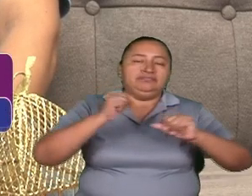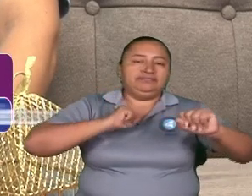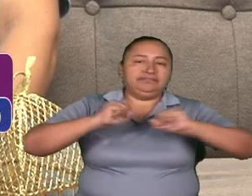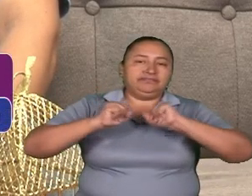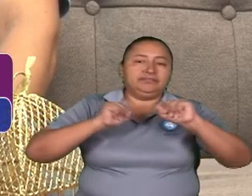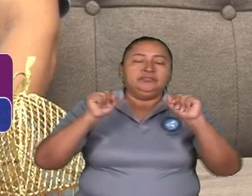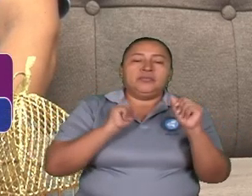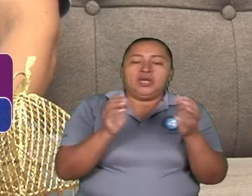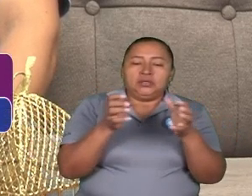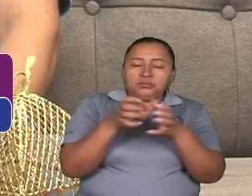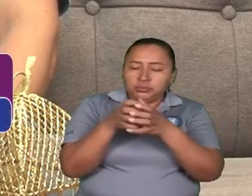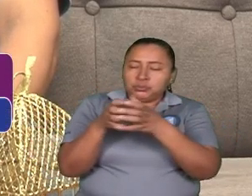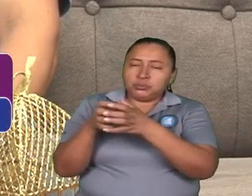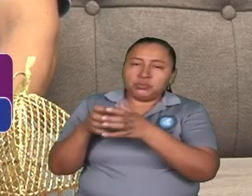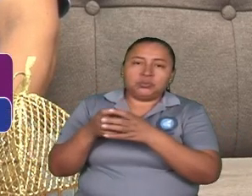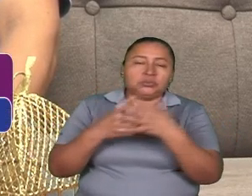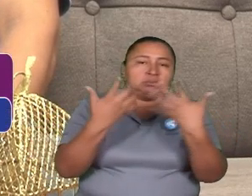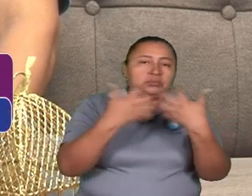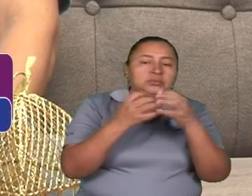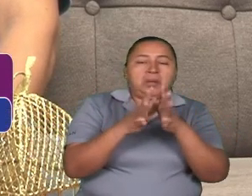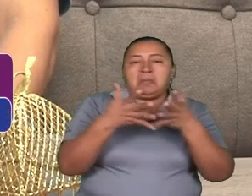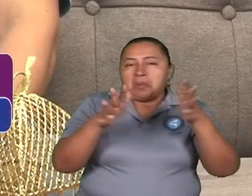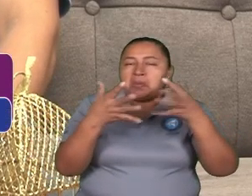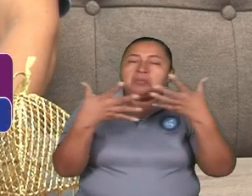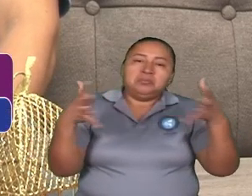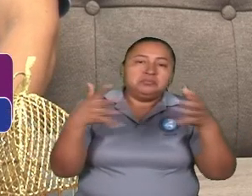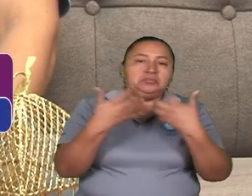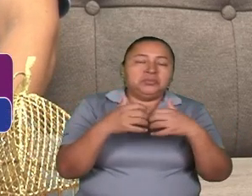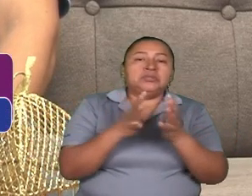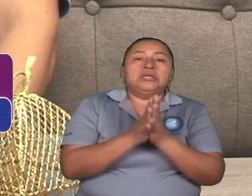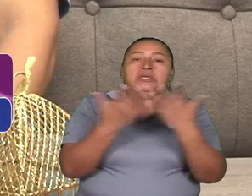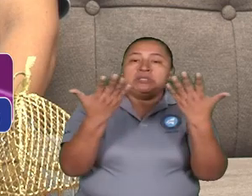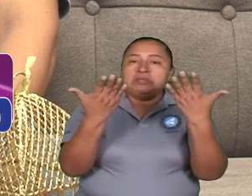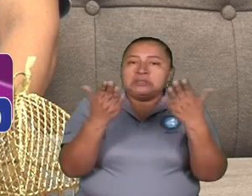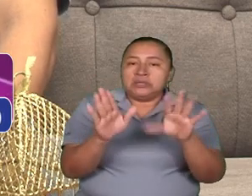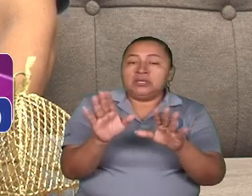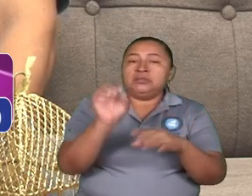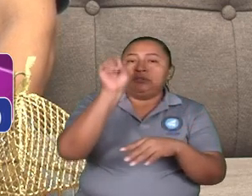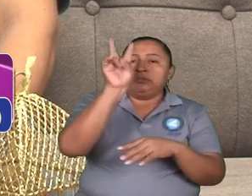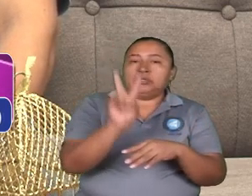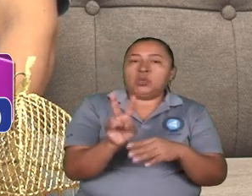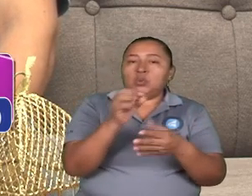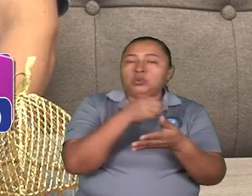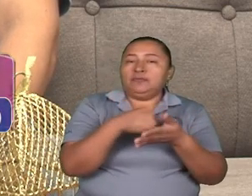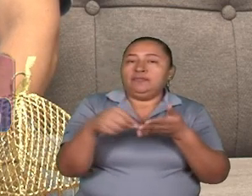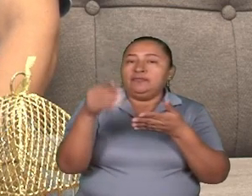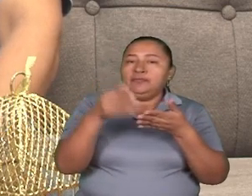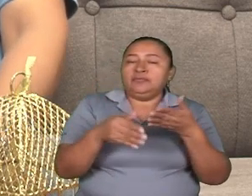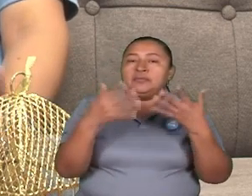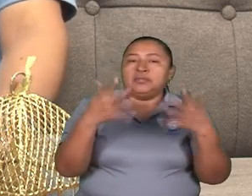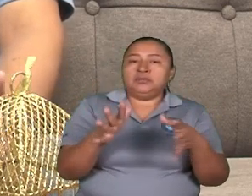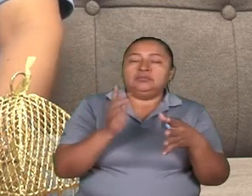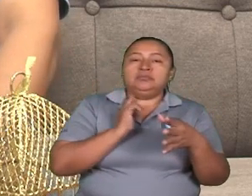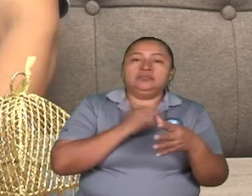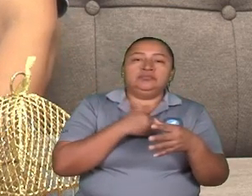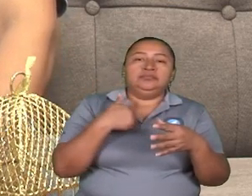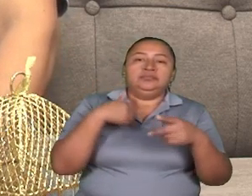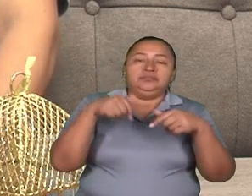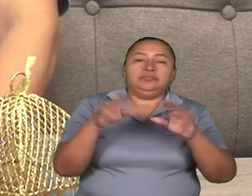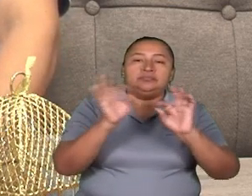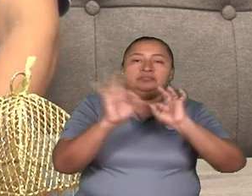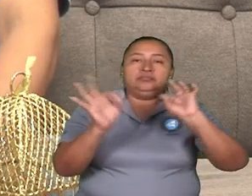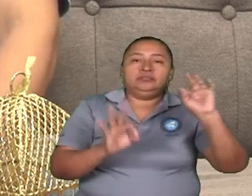la micro, pequeña y mediana empresa. Ya tuvimos este segundo fin de semana que estábamos realizando la